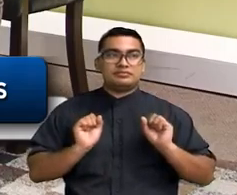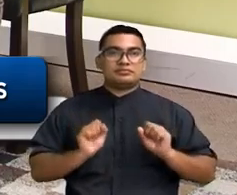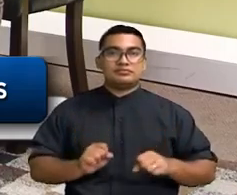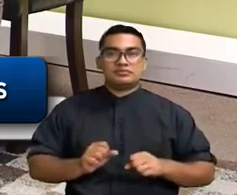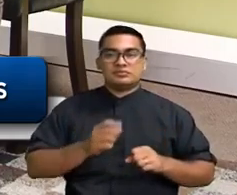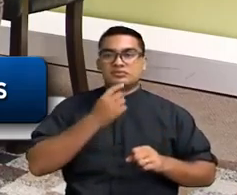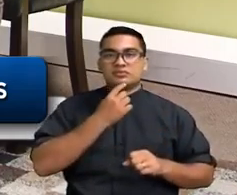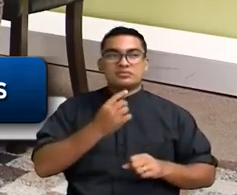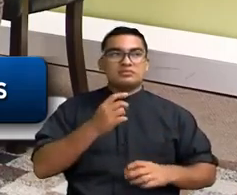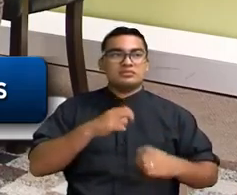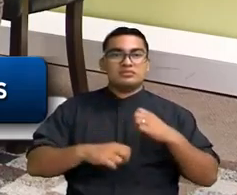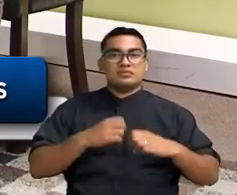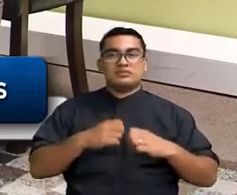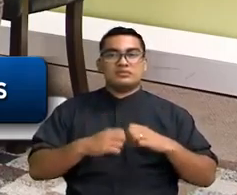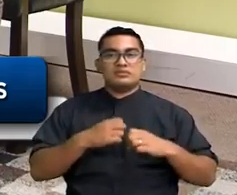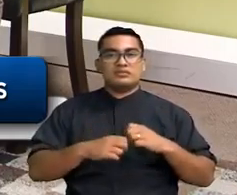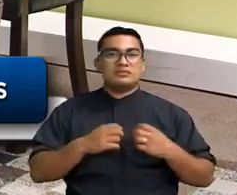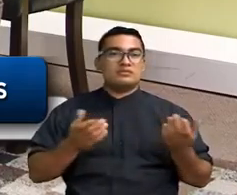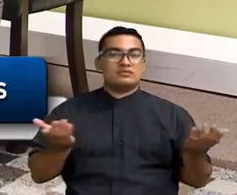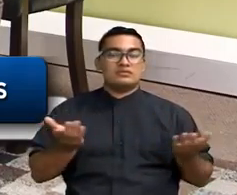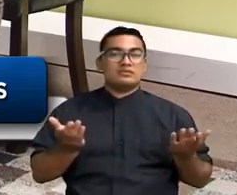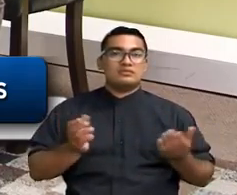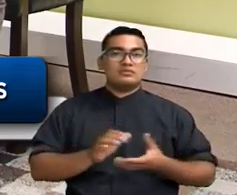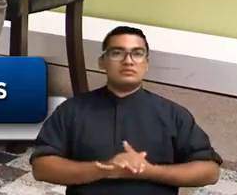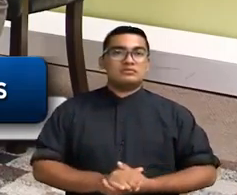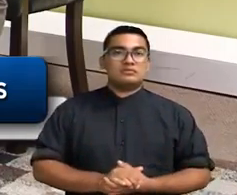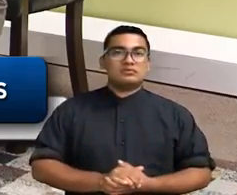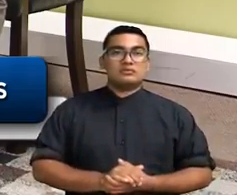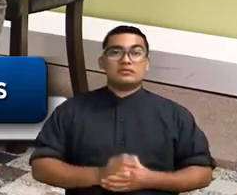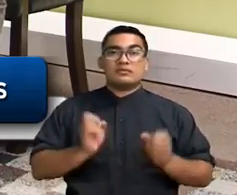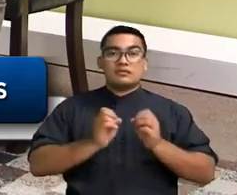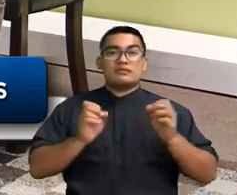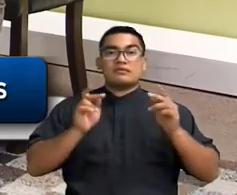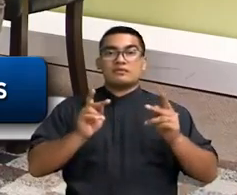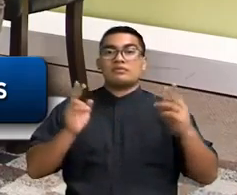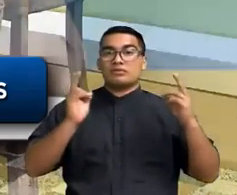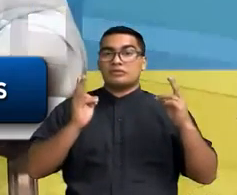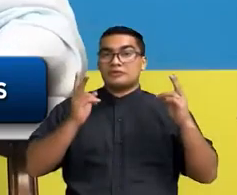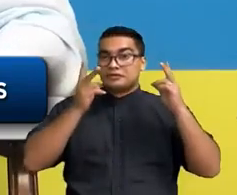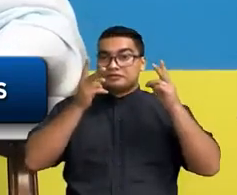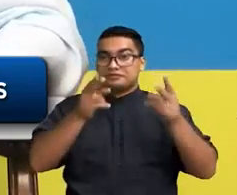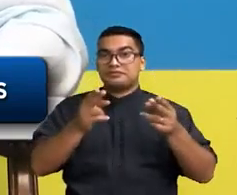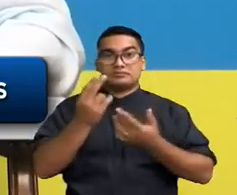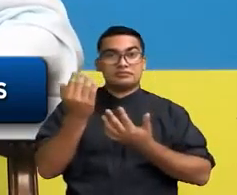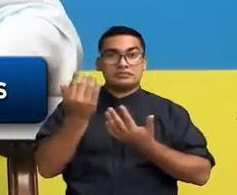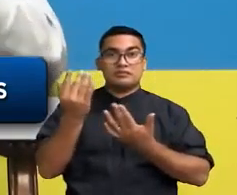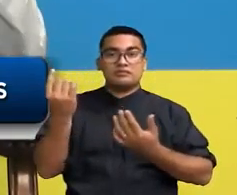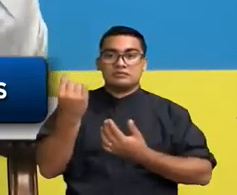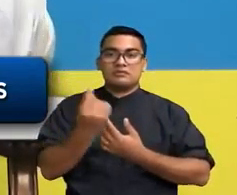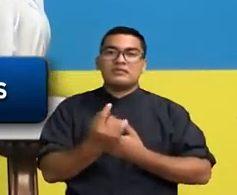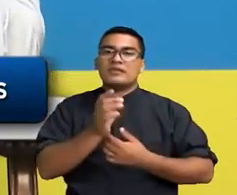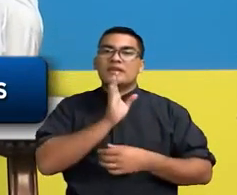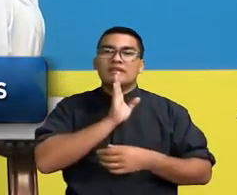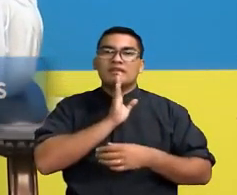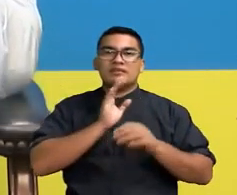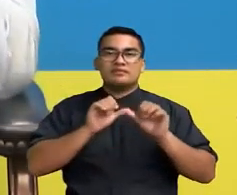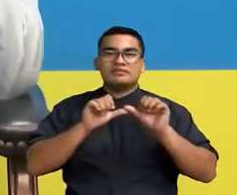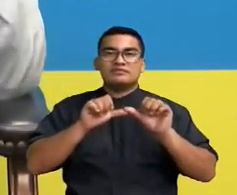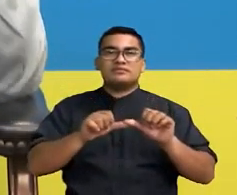una afectación prematura de esto. Ok, doctor, vamos a hacer una pausa. Cuando regresemos vamos a seguir hablando. Yo creo